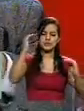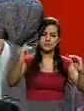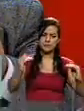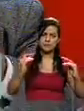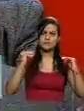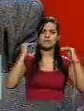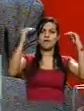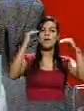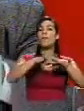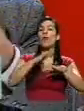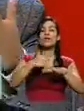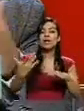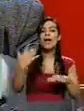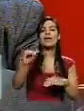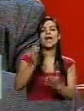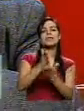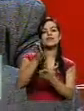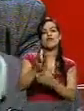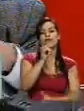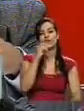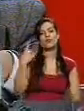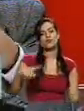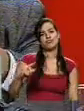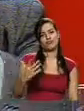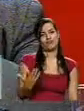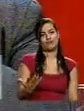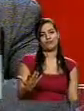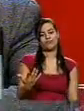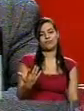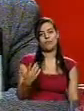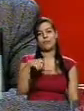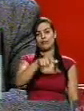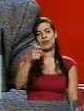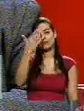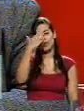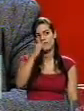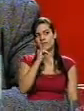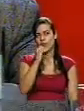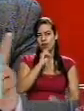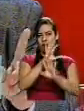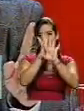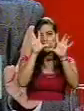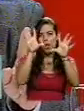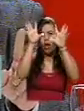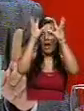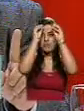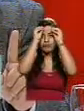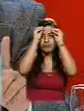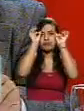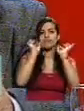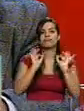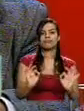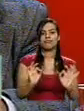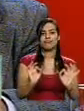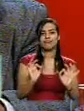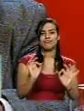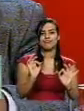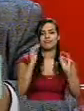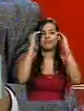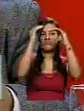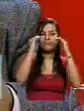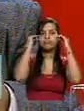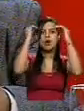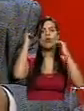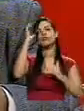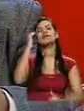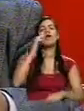información a partir del desarrollo de nuestro proceso, ha tenido una mayor información, en buena medida porque